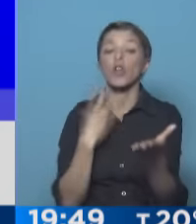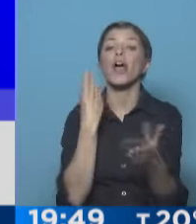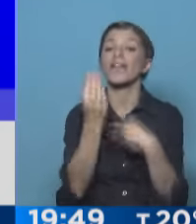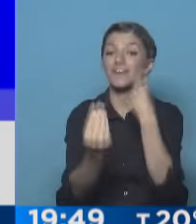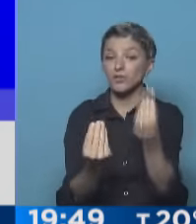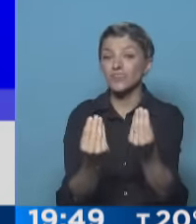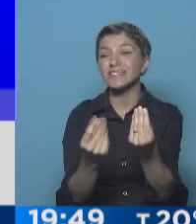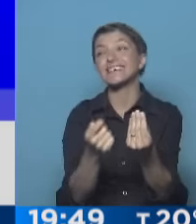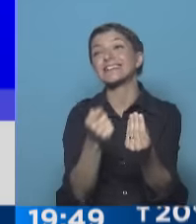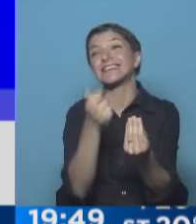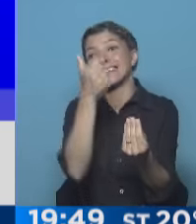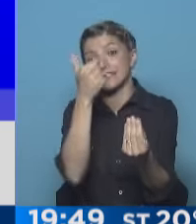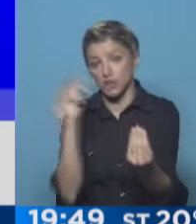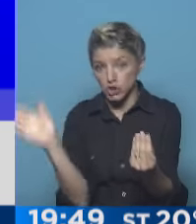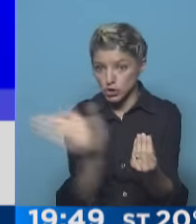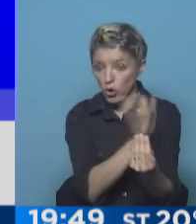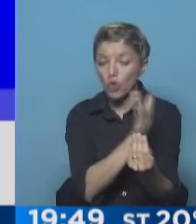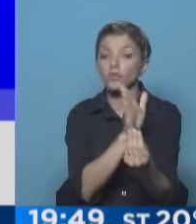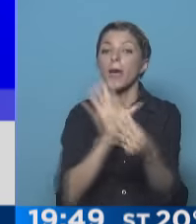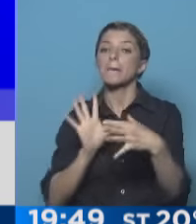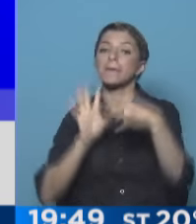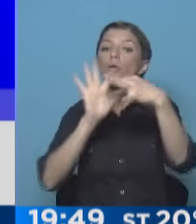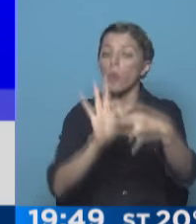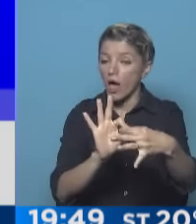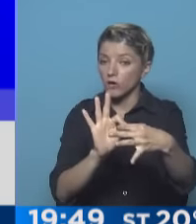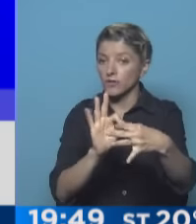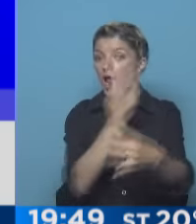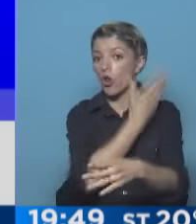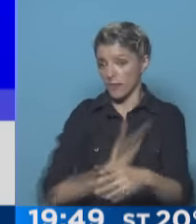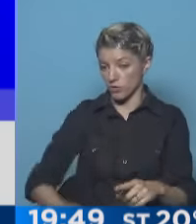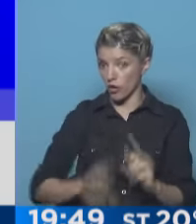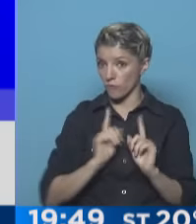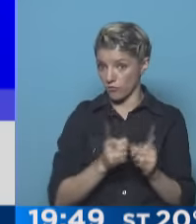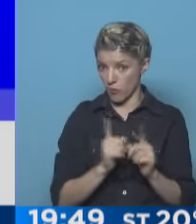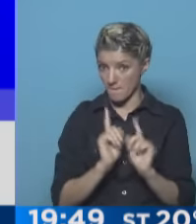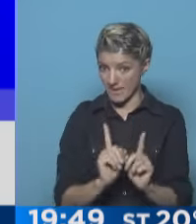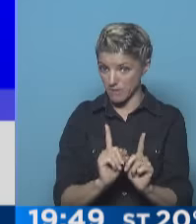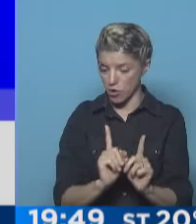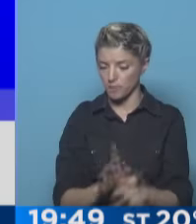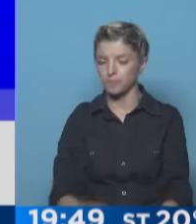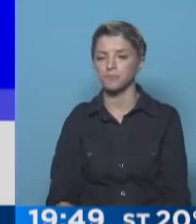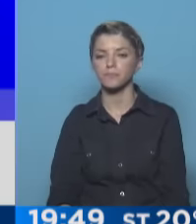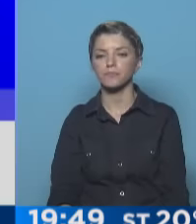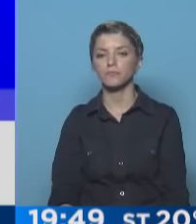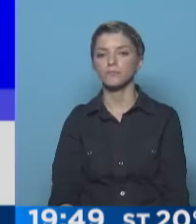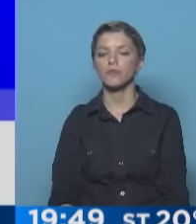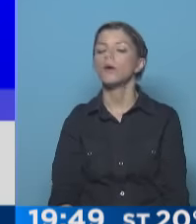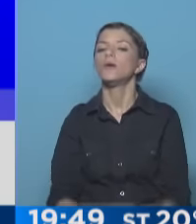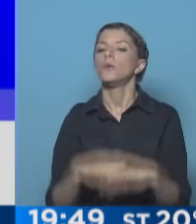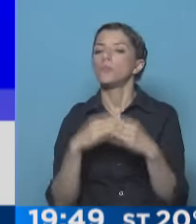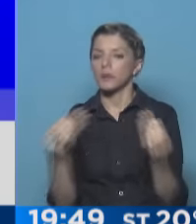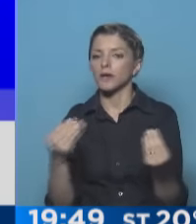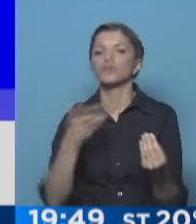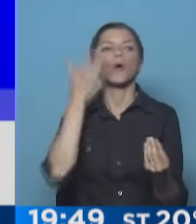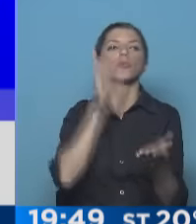todos pertenecientes a los gobiernos eh que están hoy gobernando esos países por qué estoy hablando